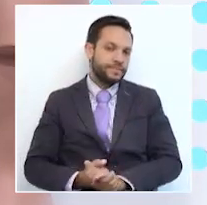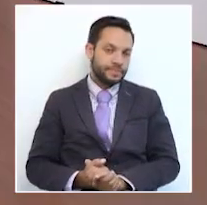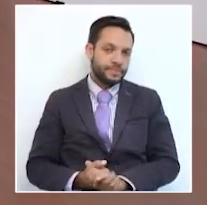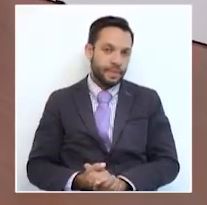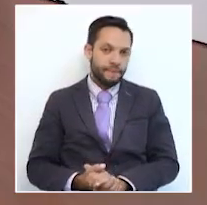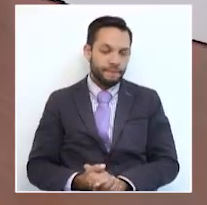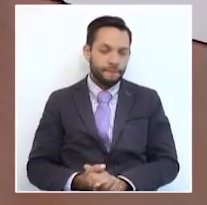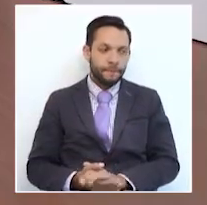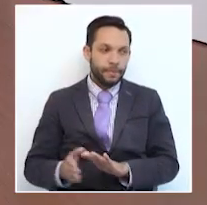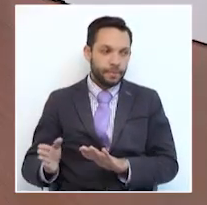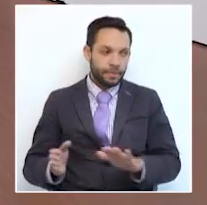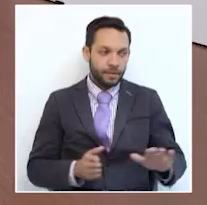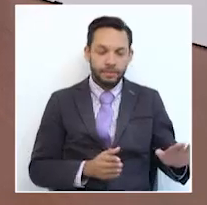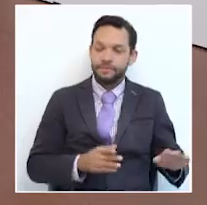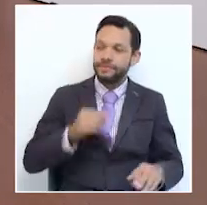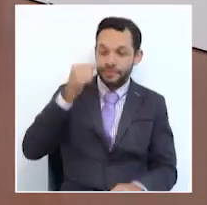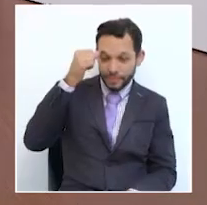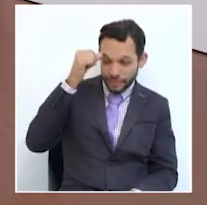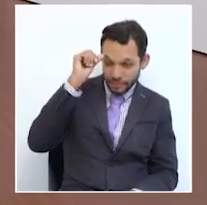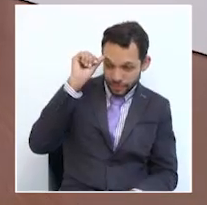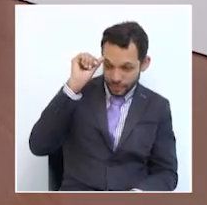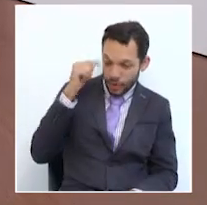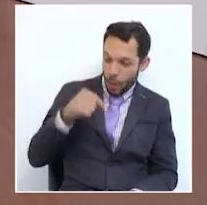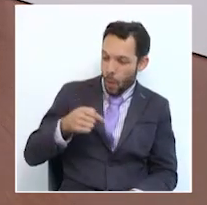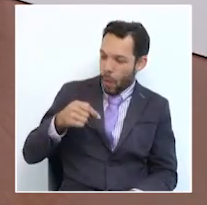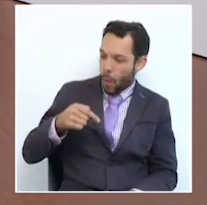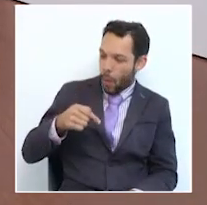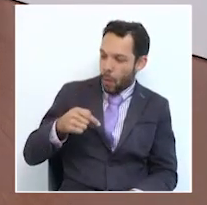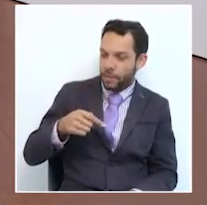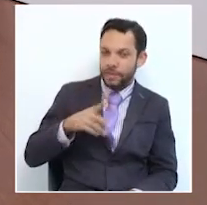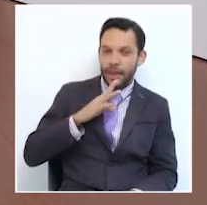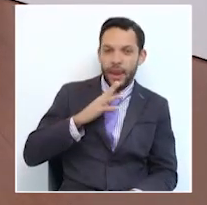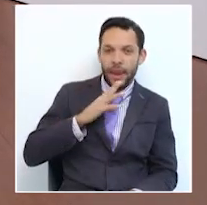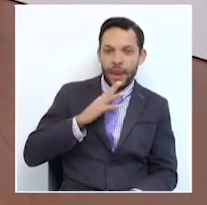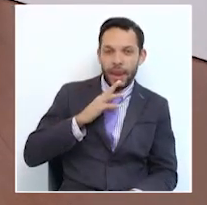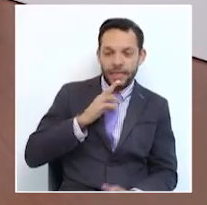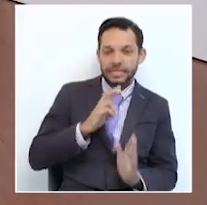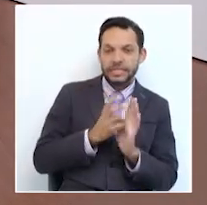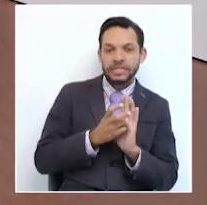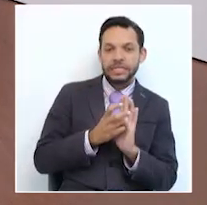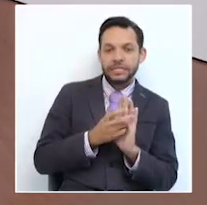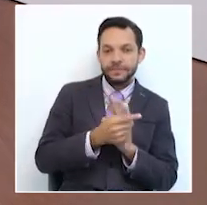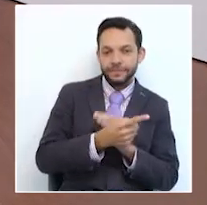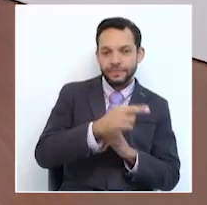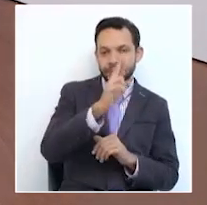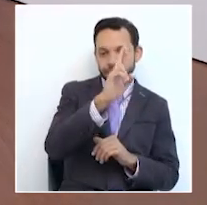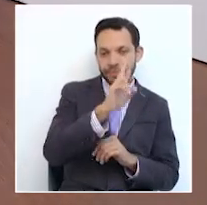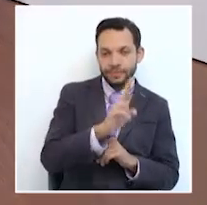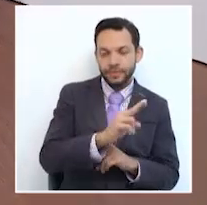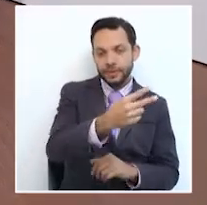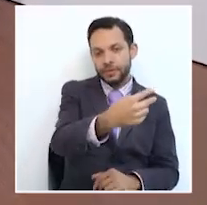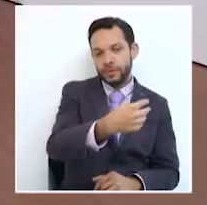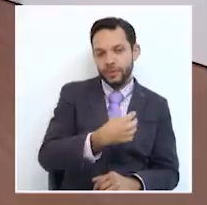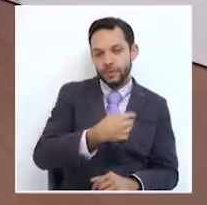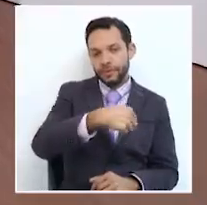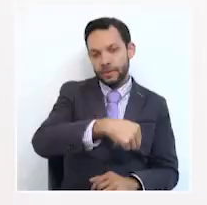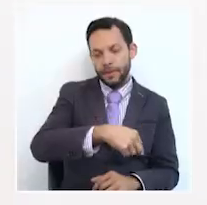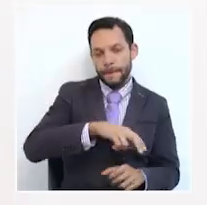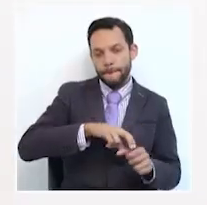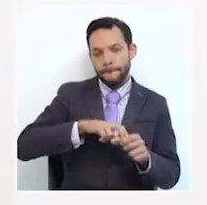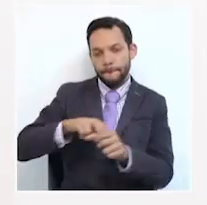esta es que estaba acordando que hoy hablaba con un señor desde 15 a risaralda vino a manizales desde 15 a es de edad